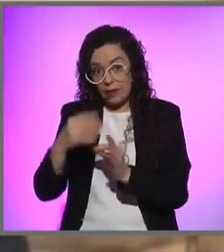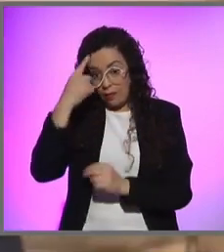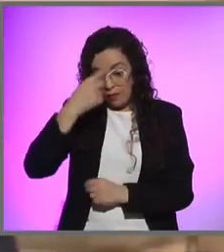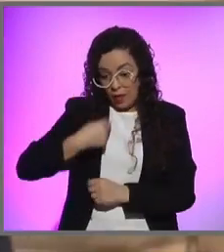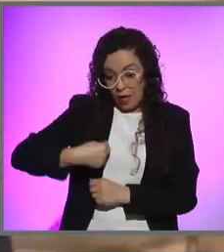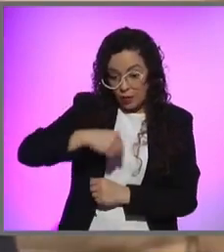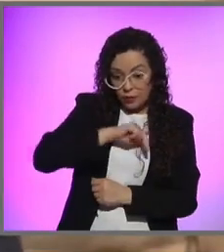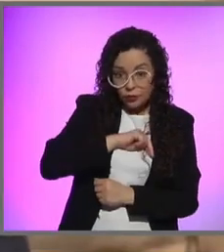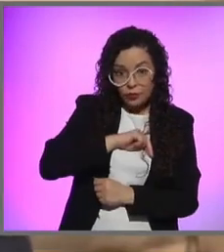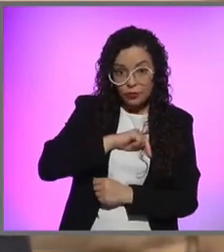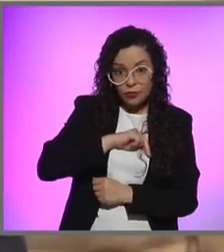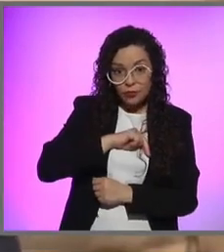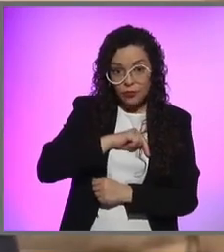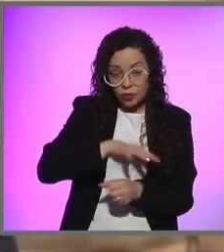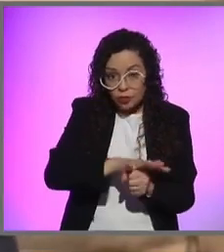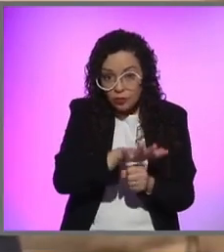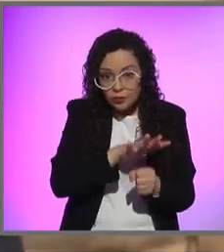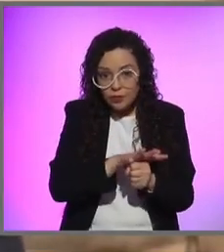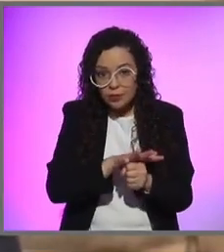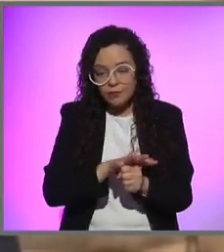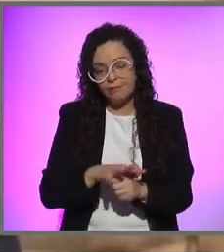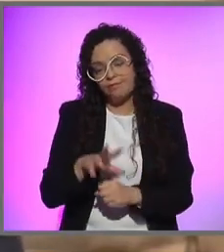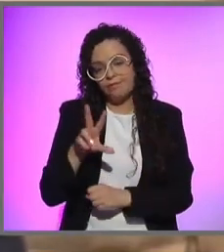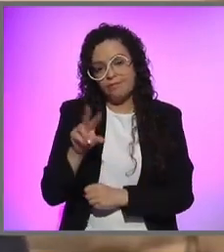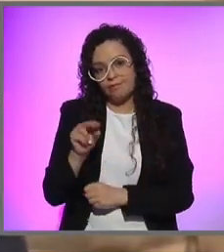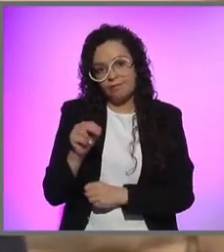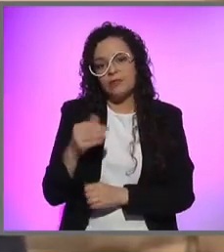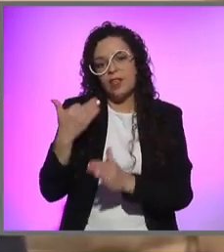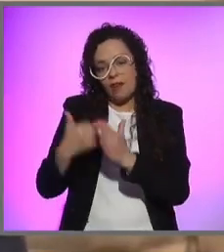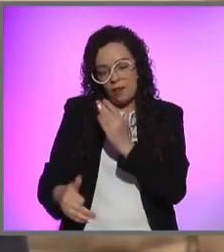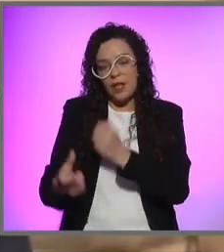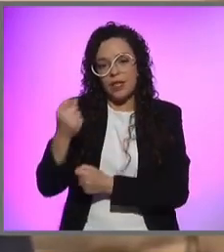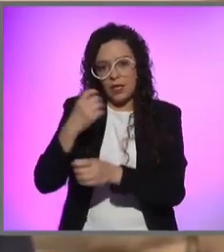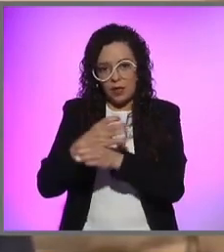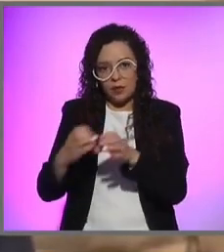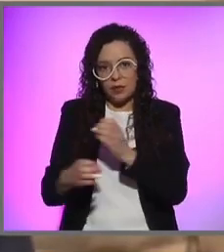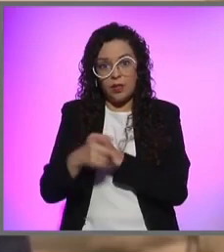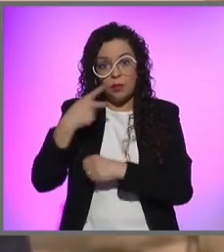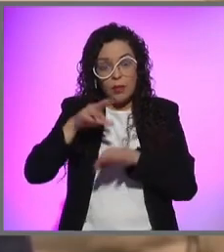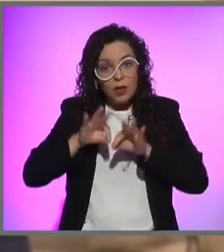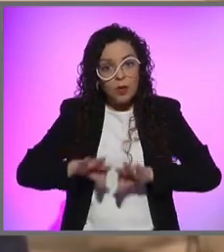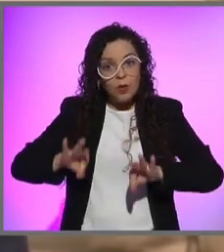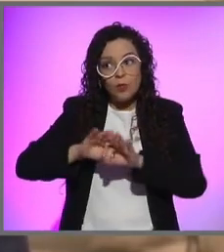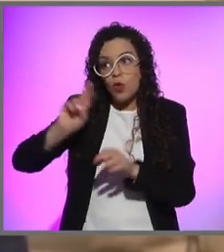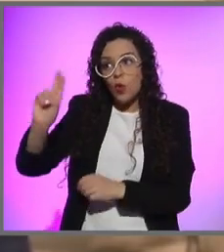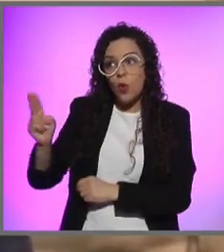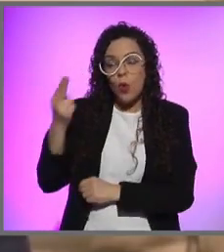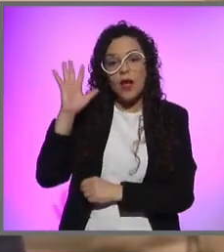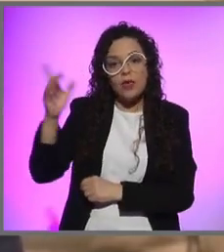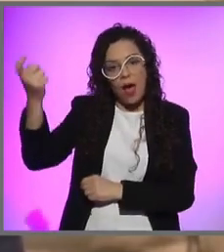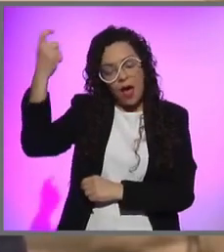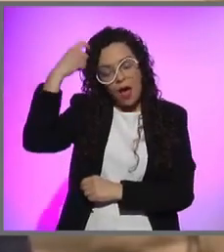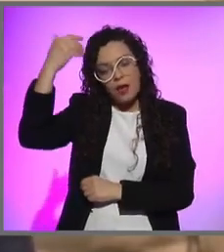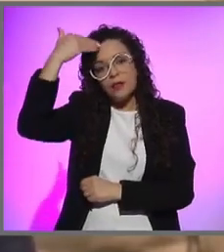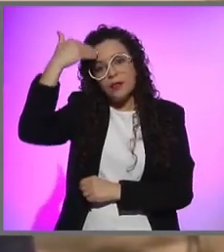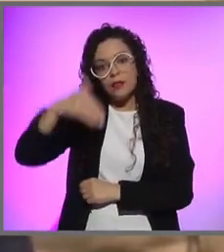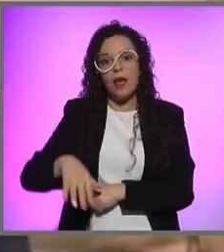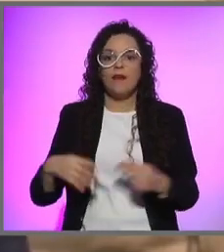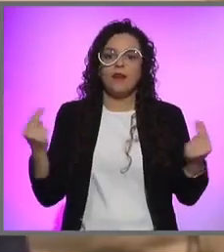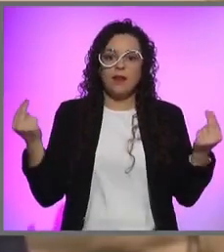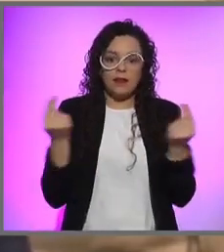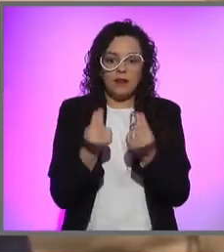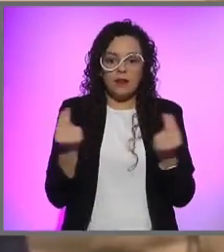sombras. Mi reivindicación es que desde la universidad se tome conciencia de esta necesidad y que los